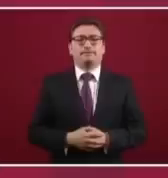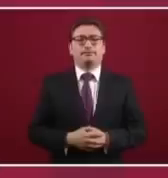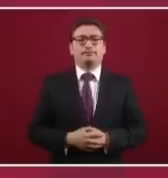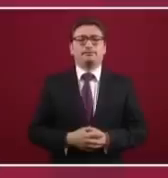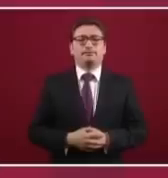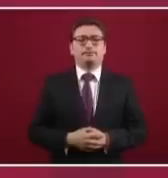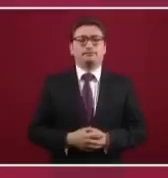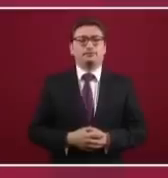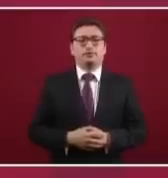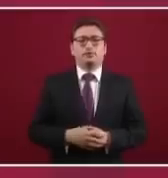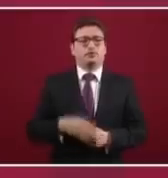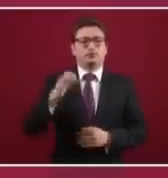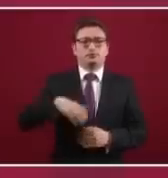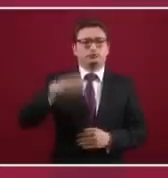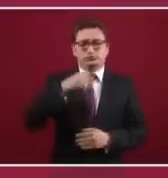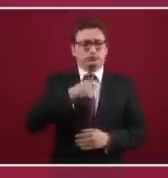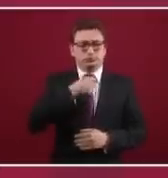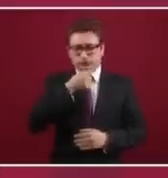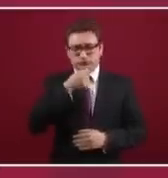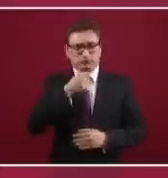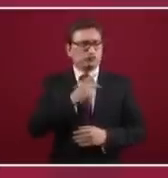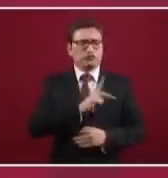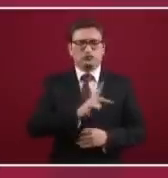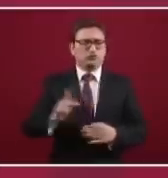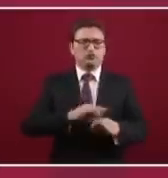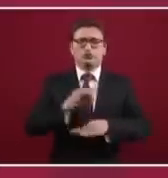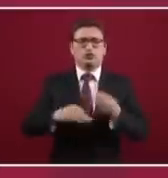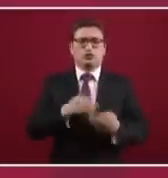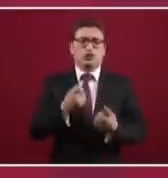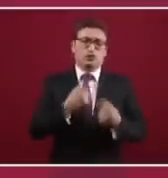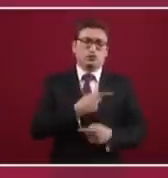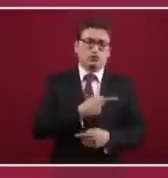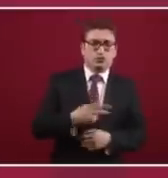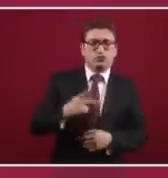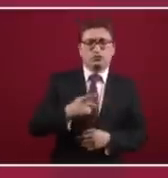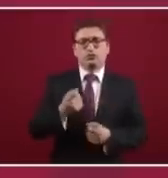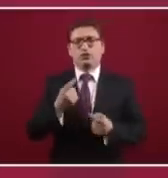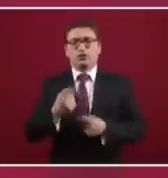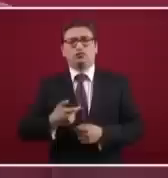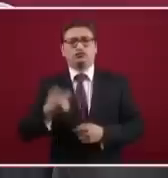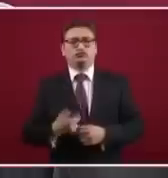Para adultos mayores, pobres y ricos,